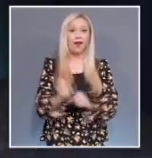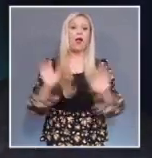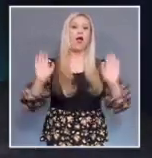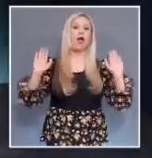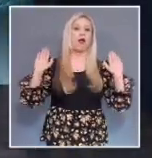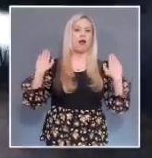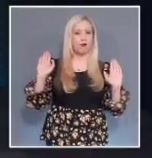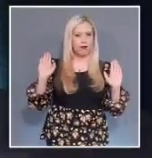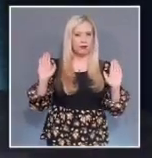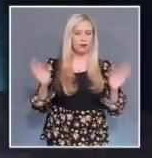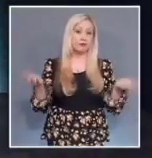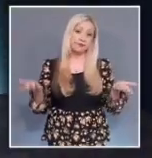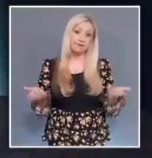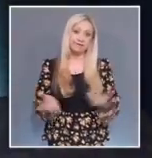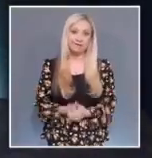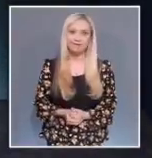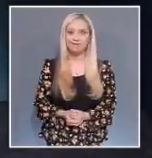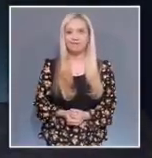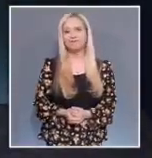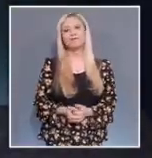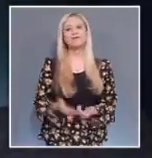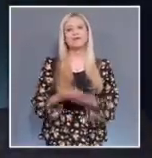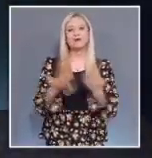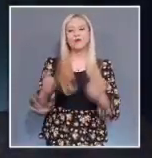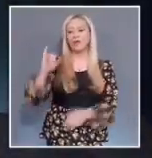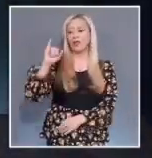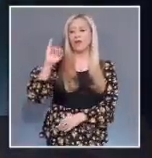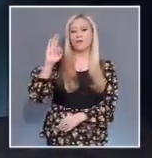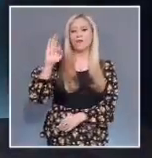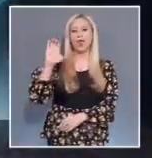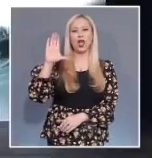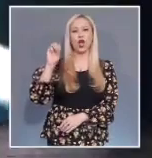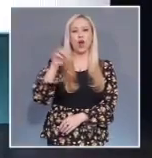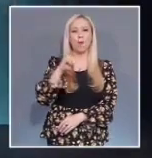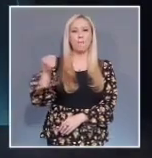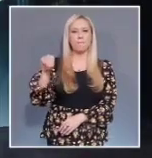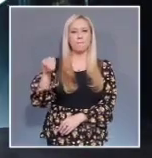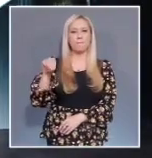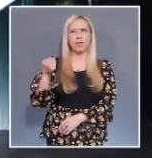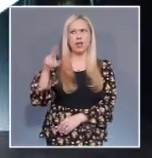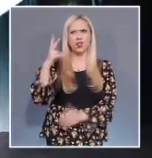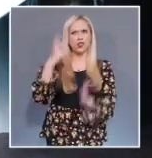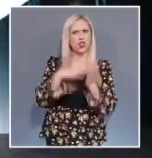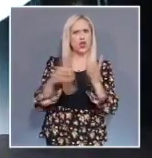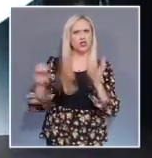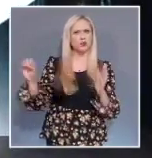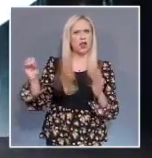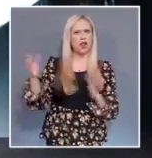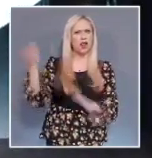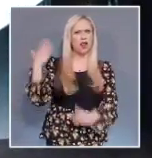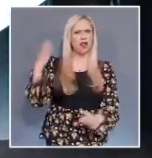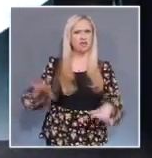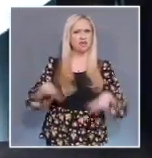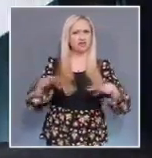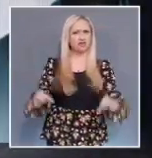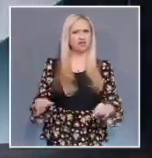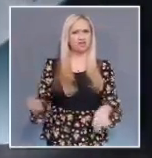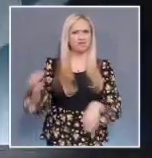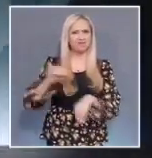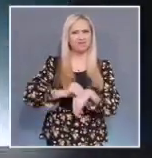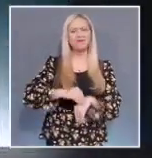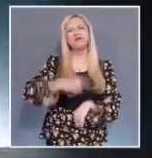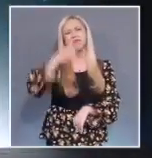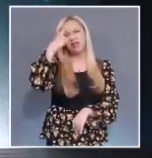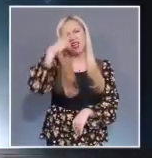En otros temas, el IFECOM, que fue creado en el año 2000, ha atendido más de 900 solicitudes de concurso mercantil, de